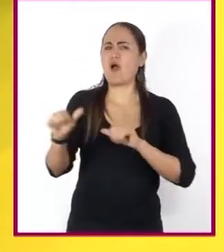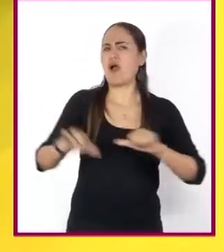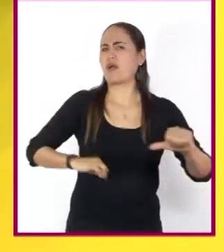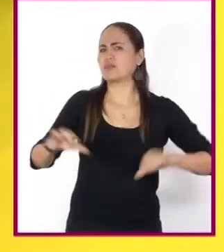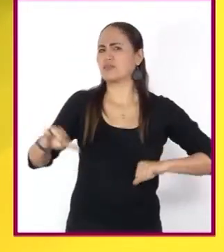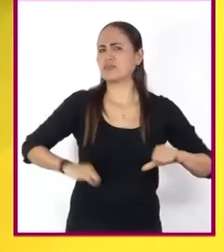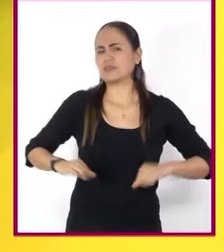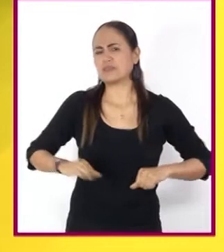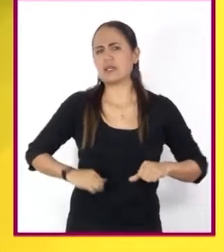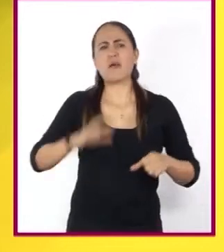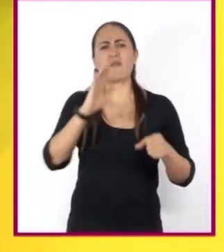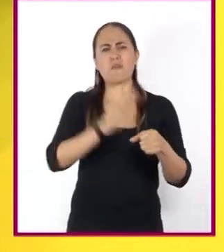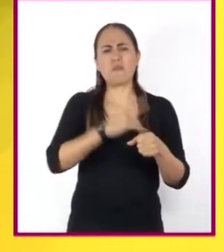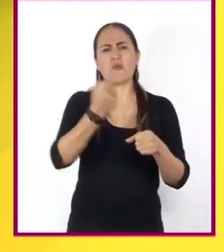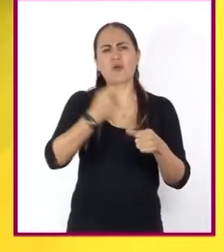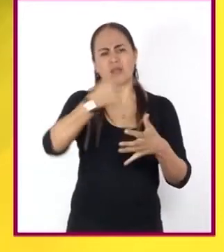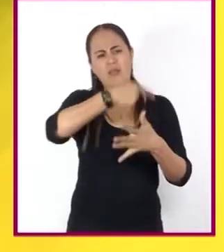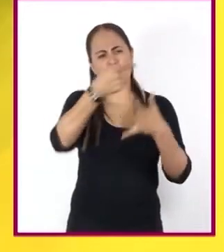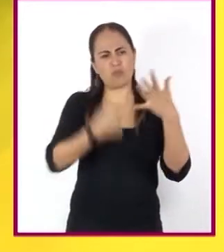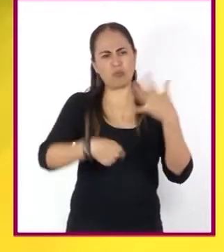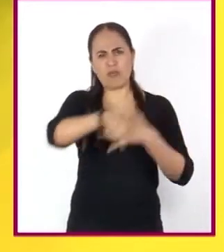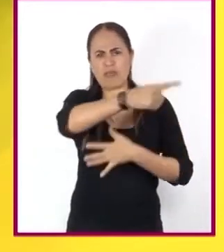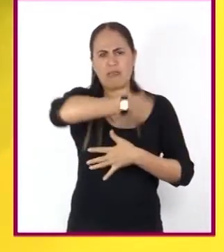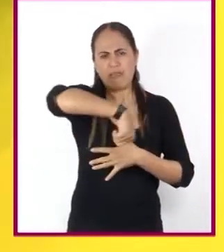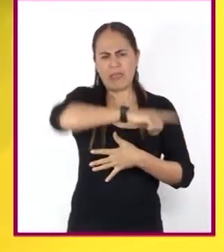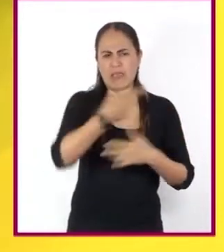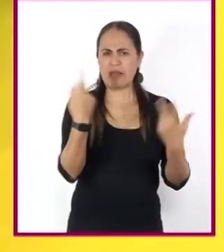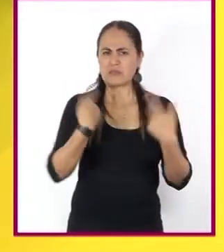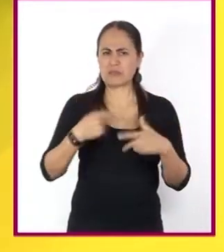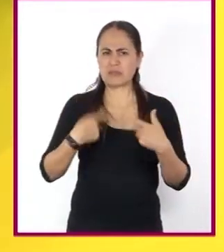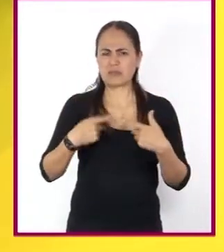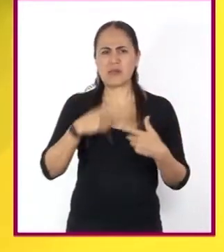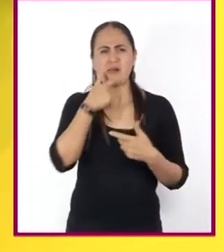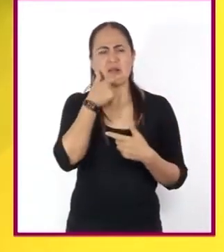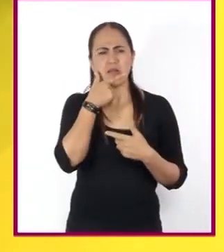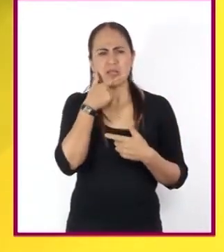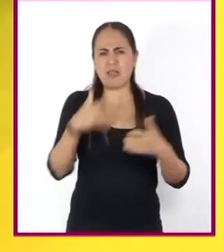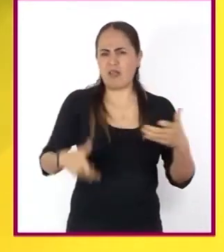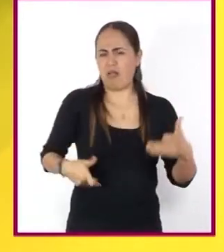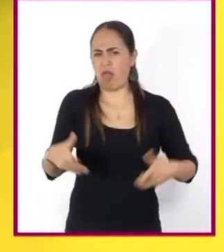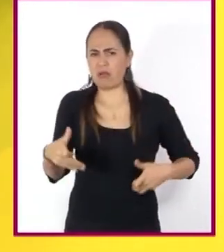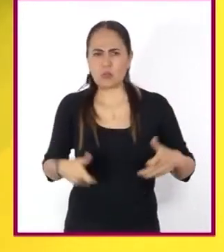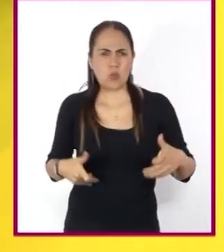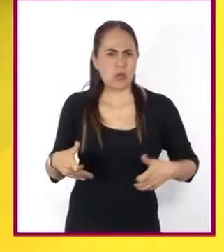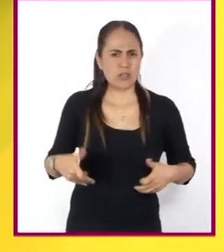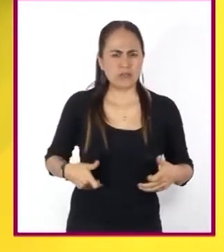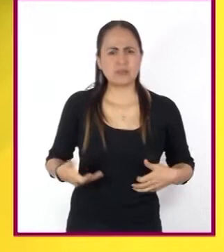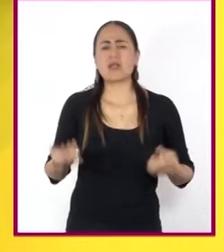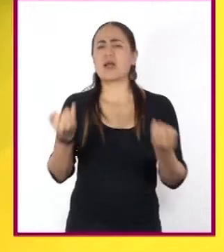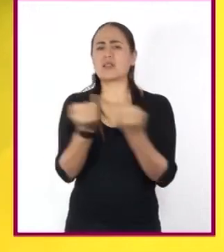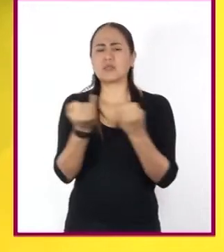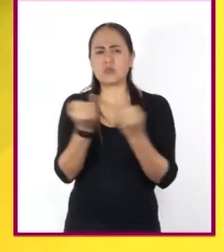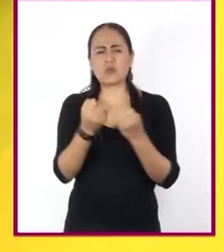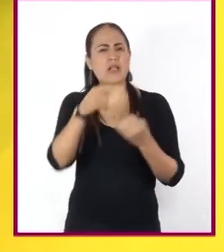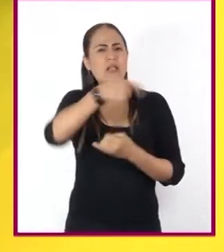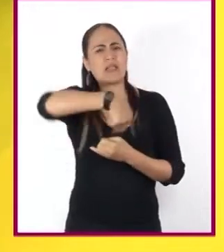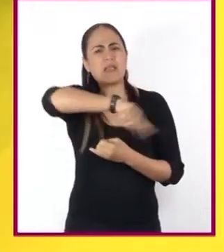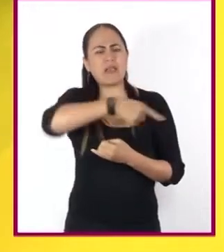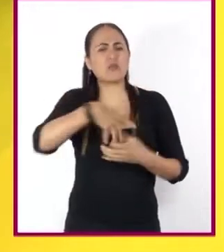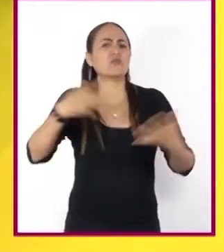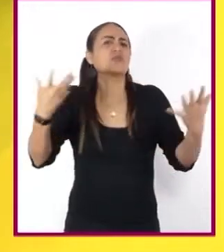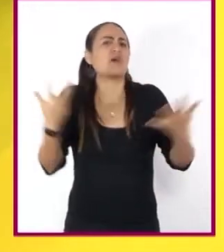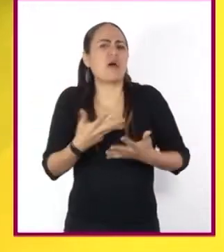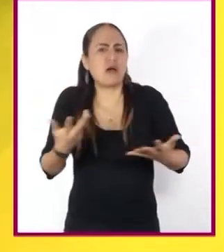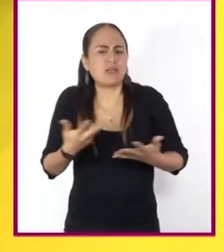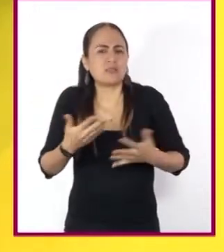las causas que motivaron el descontento entre los colonos ingleses, así como repasar las acciones que estos